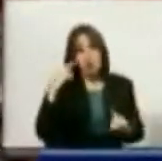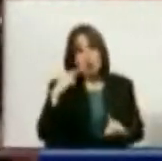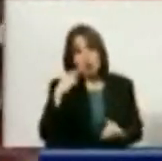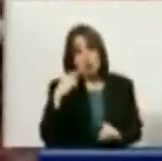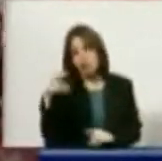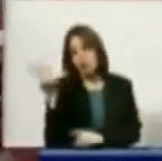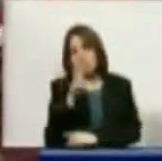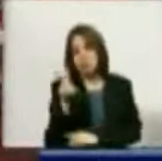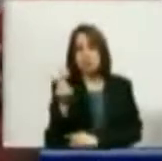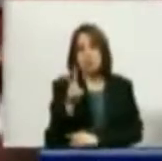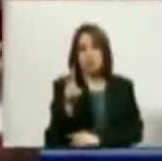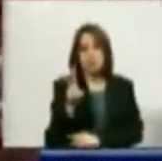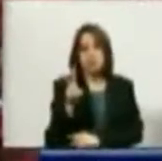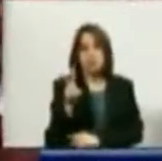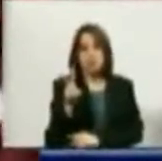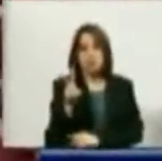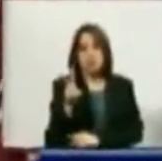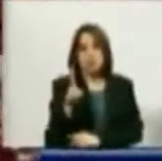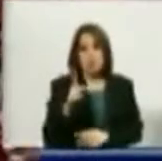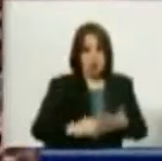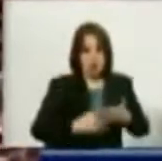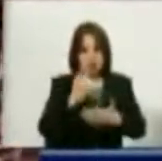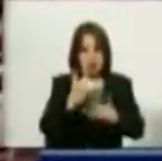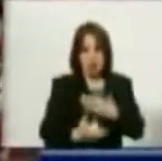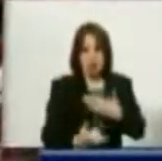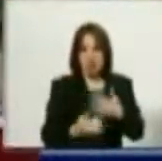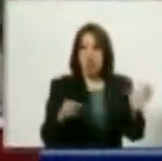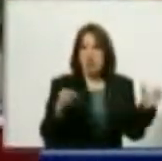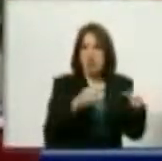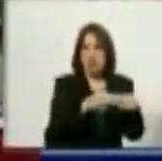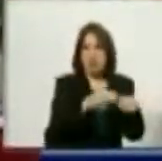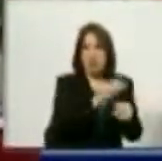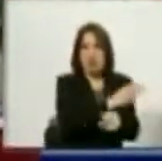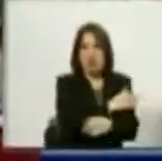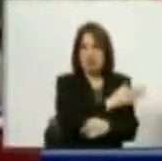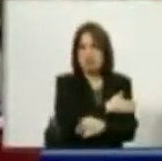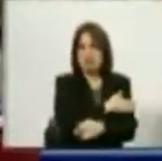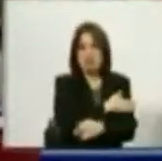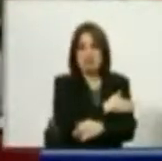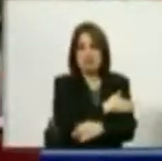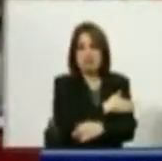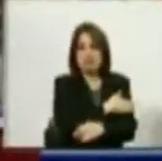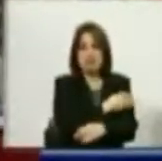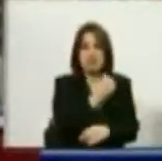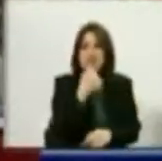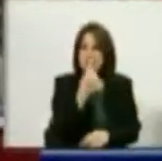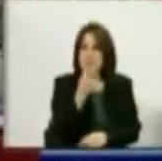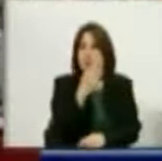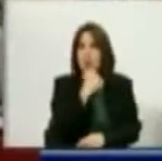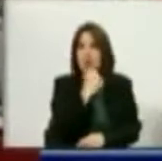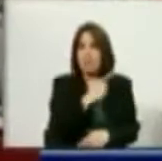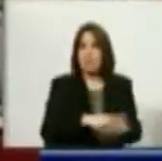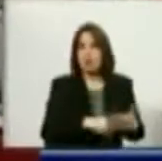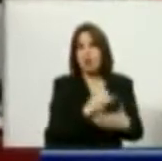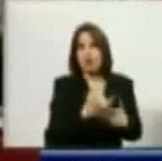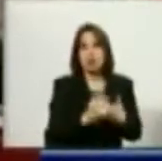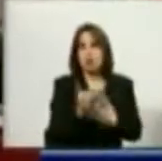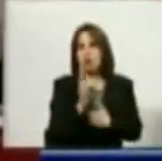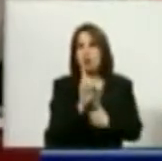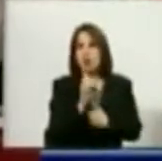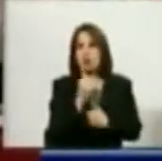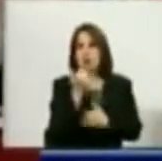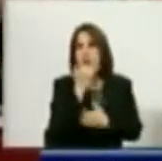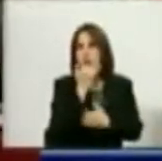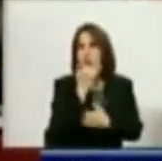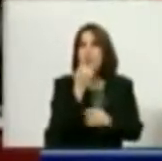venezolano el proyecto de la burguesía no es que ellos no tengan proyecto no decir eso sería un